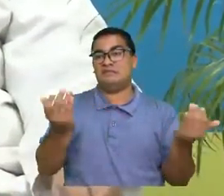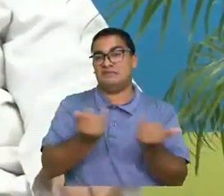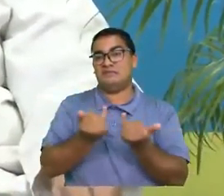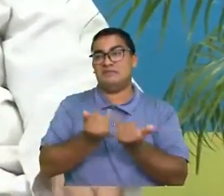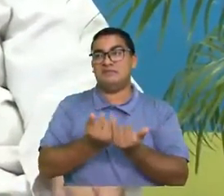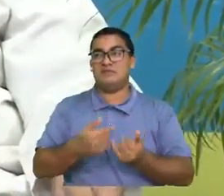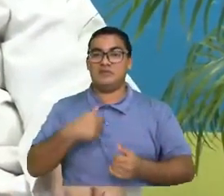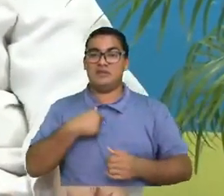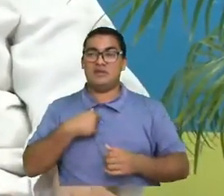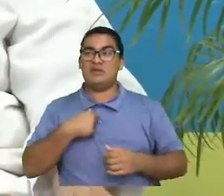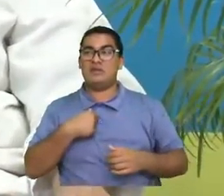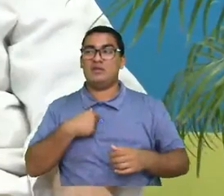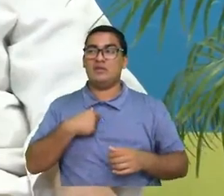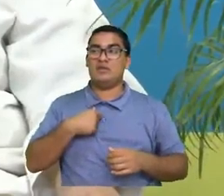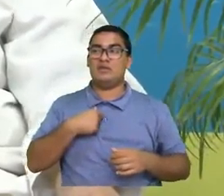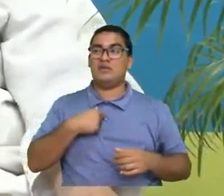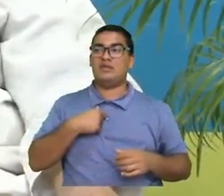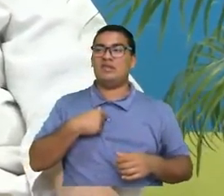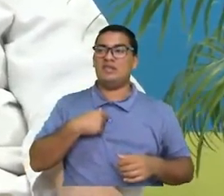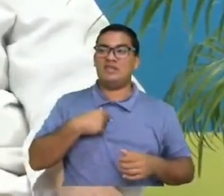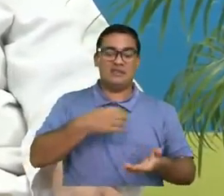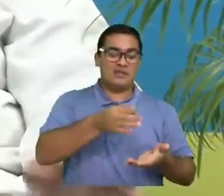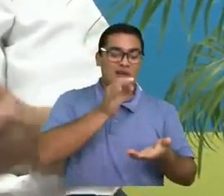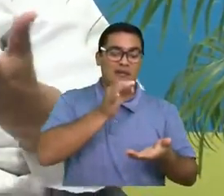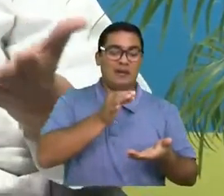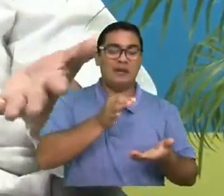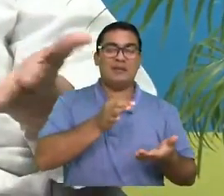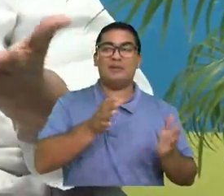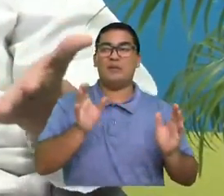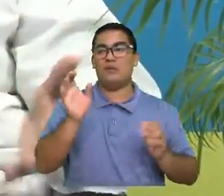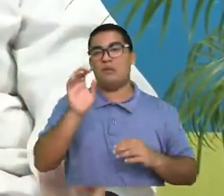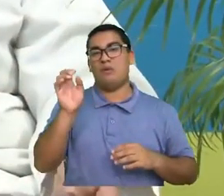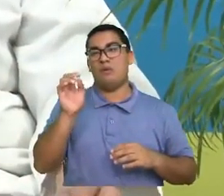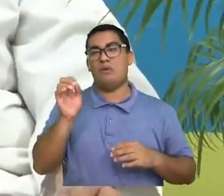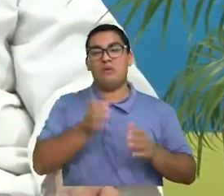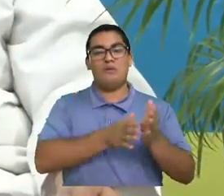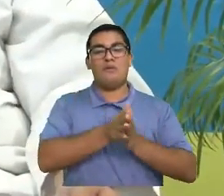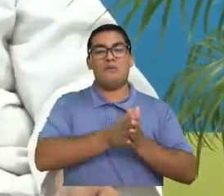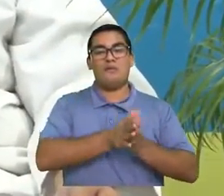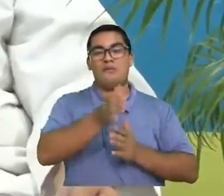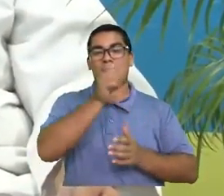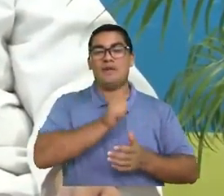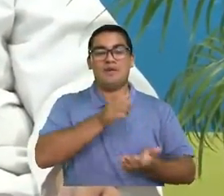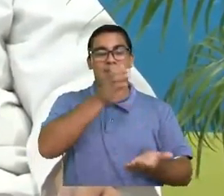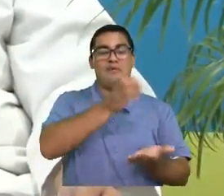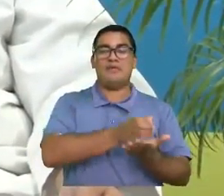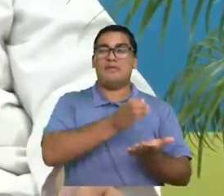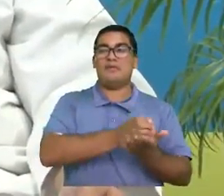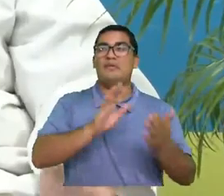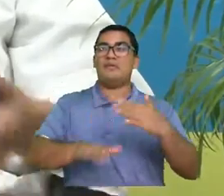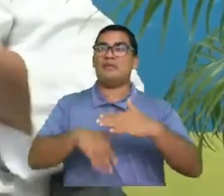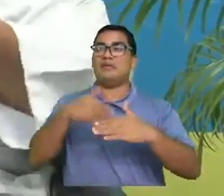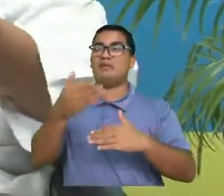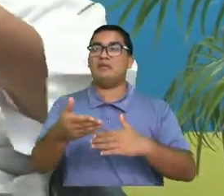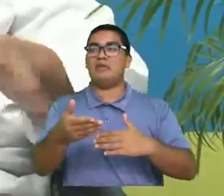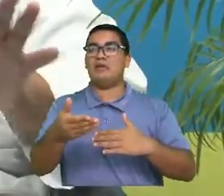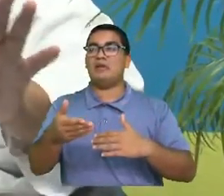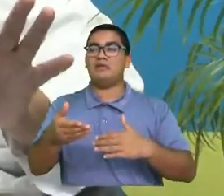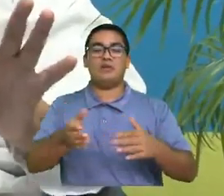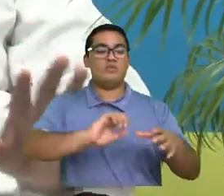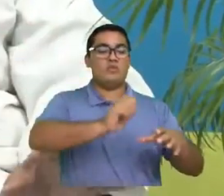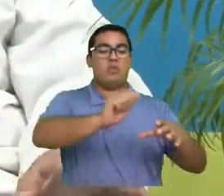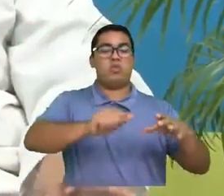comer. Yo me tomo una tacita de café o un fresco en un vaso y después vengo yo en ese mismo vaso, solo